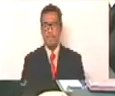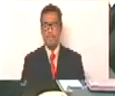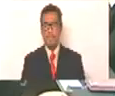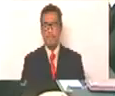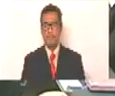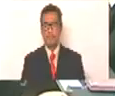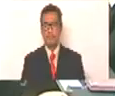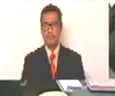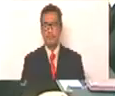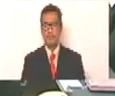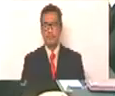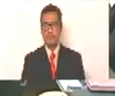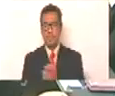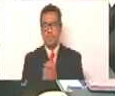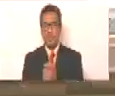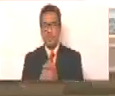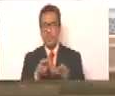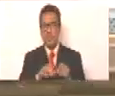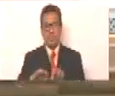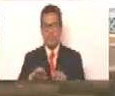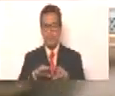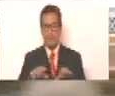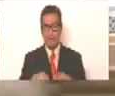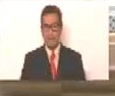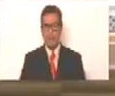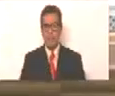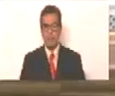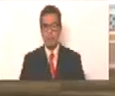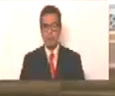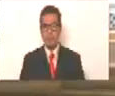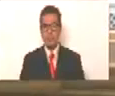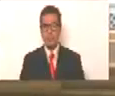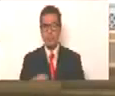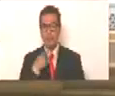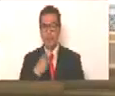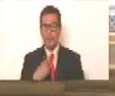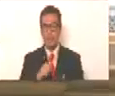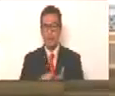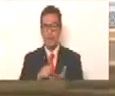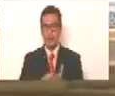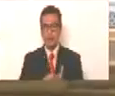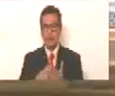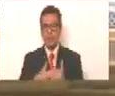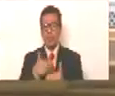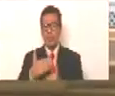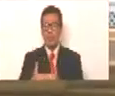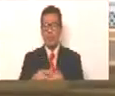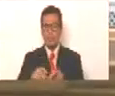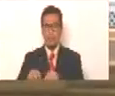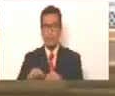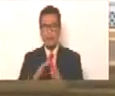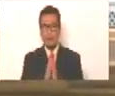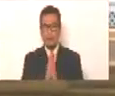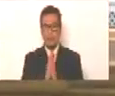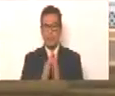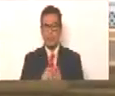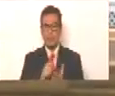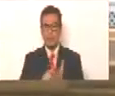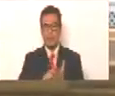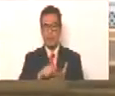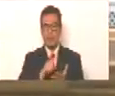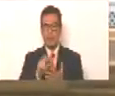Compañera secretaria, repita el punto que continúa, secretaria. Punto número 3, proyecto